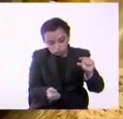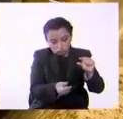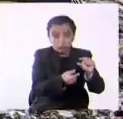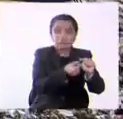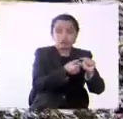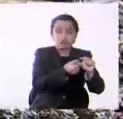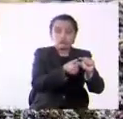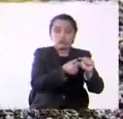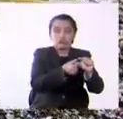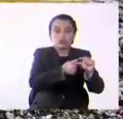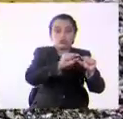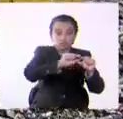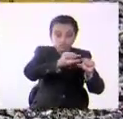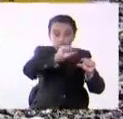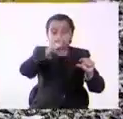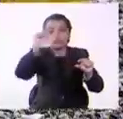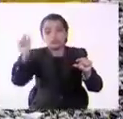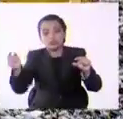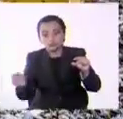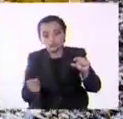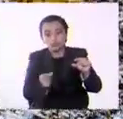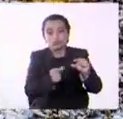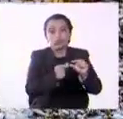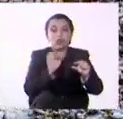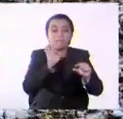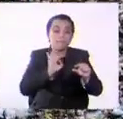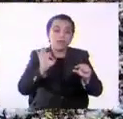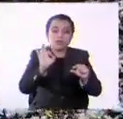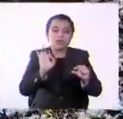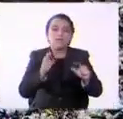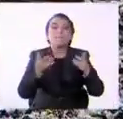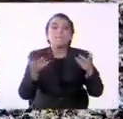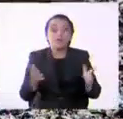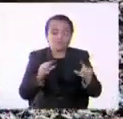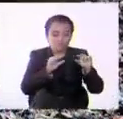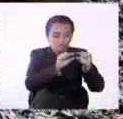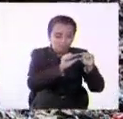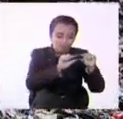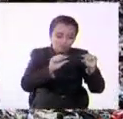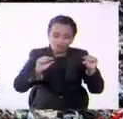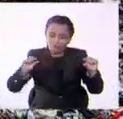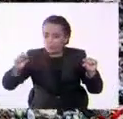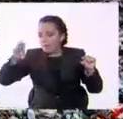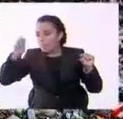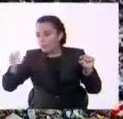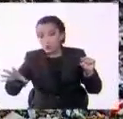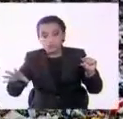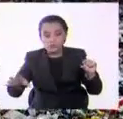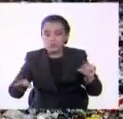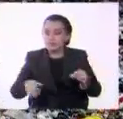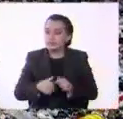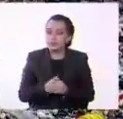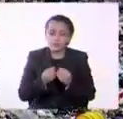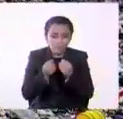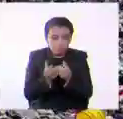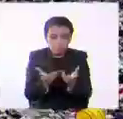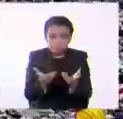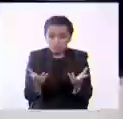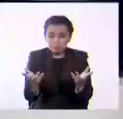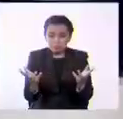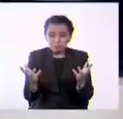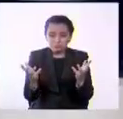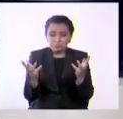naturales, como en el alto impacto en términos de desechos que se van generando. Pero también en el mismo